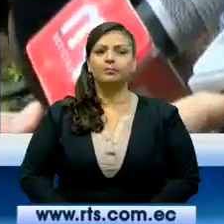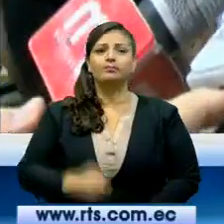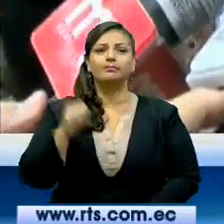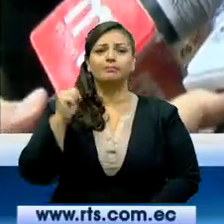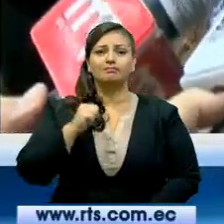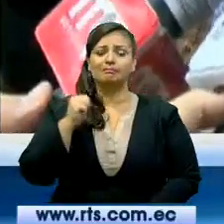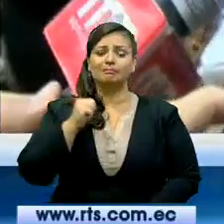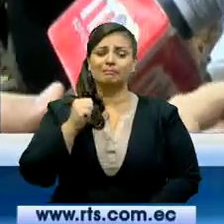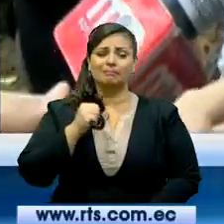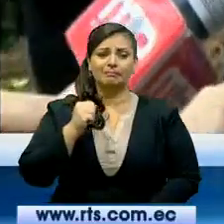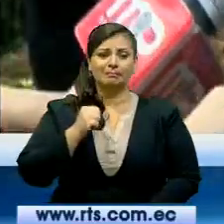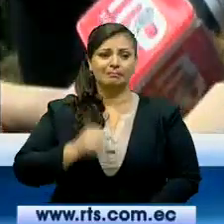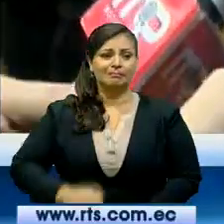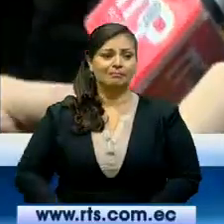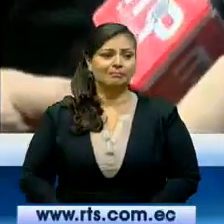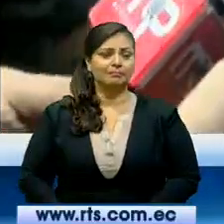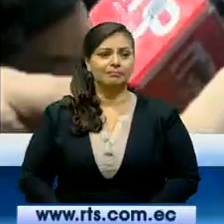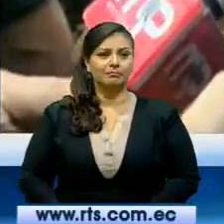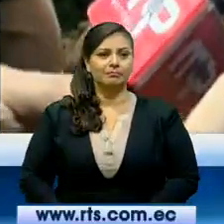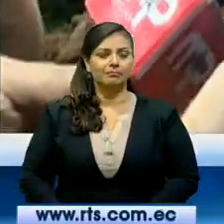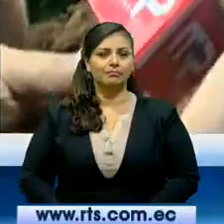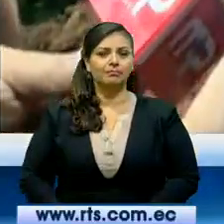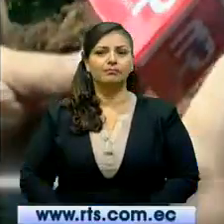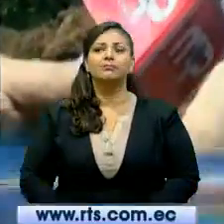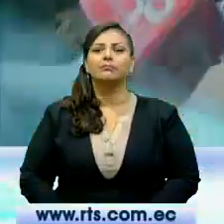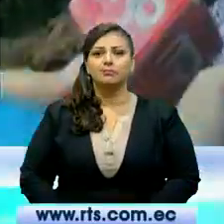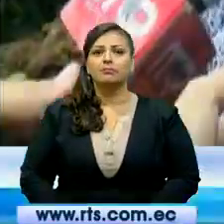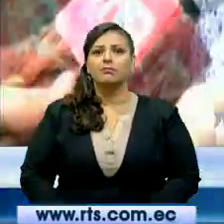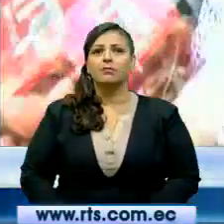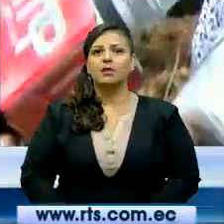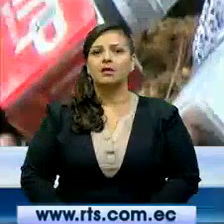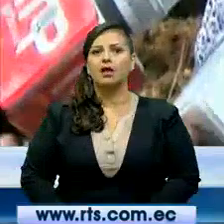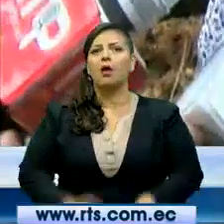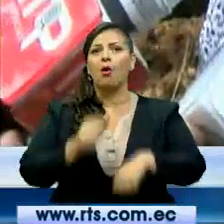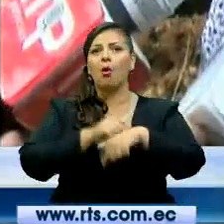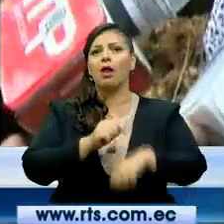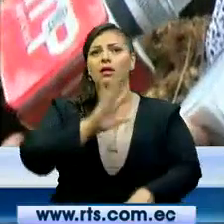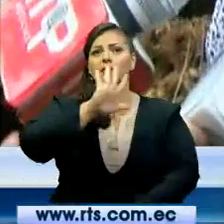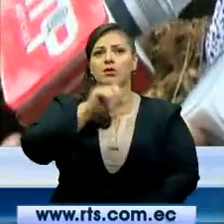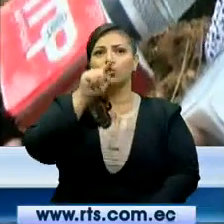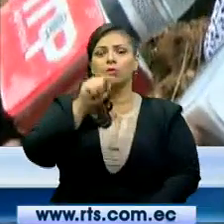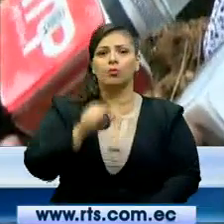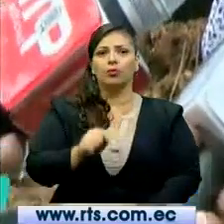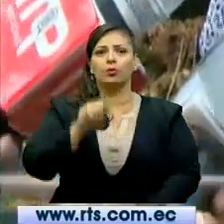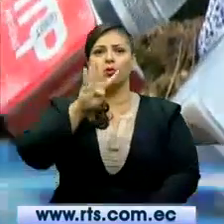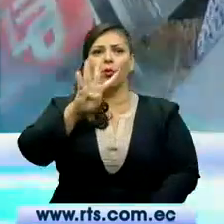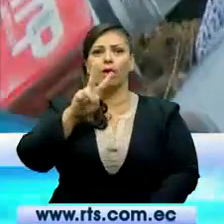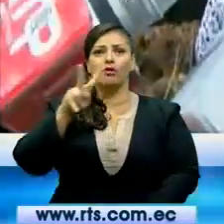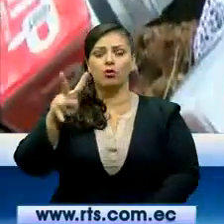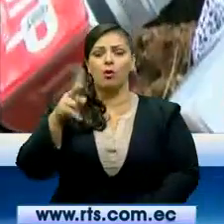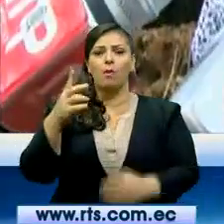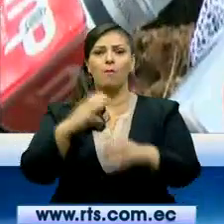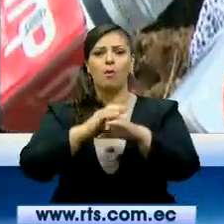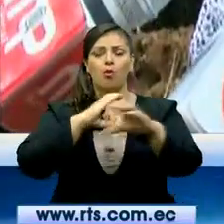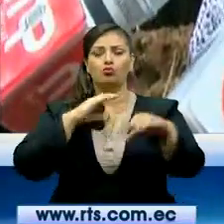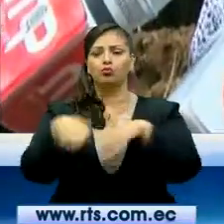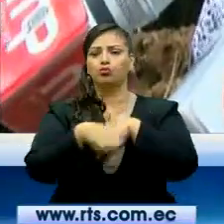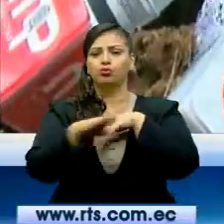Se iba al colegio, se dio bajo el bus a las 5:42. Ahí en el carro está con una niña y una sataria, ya está